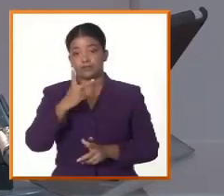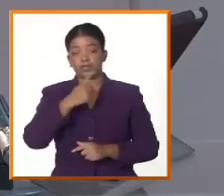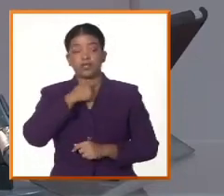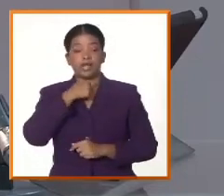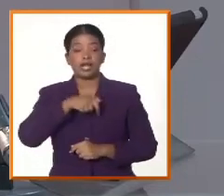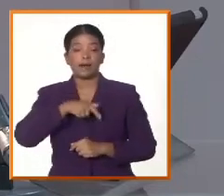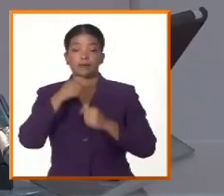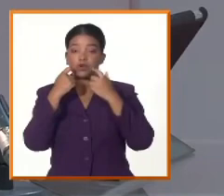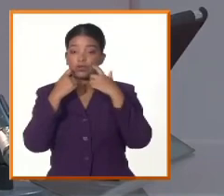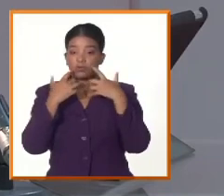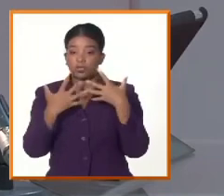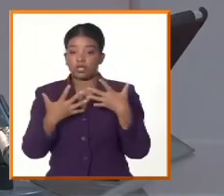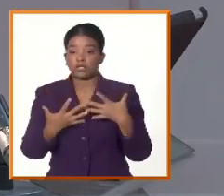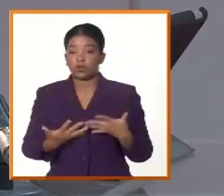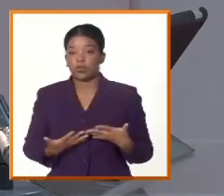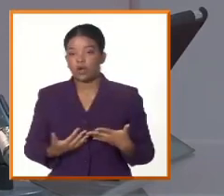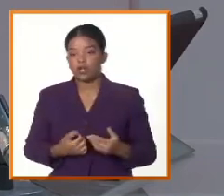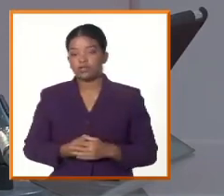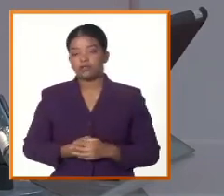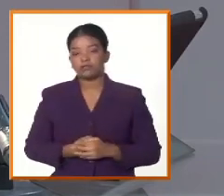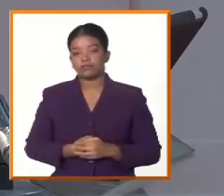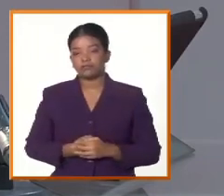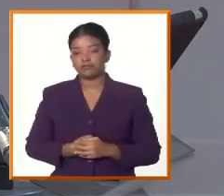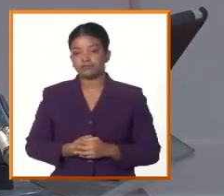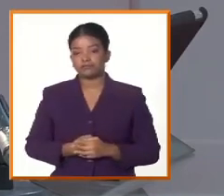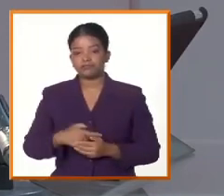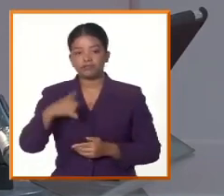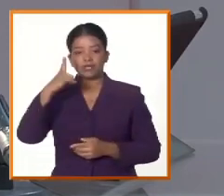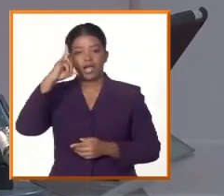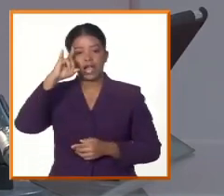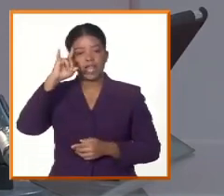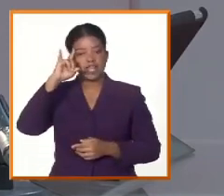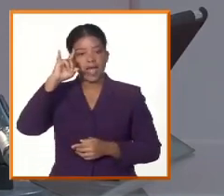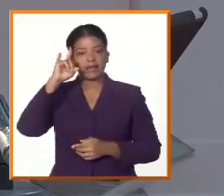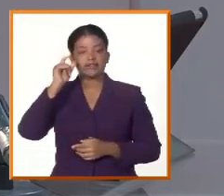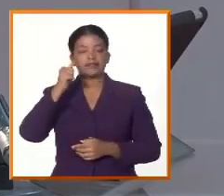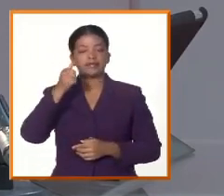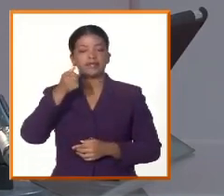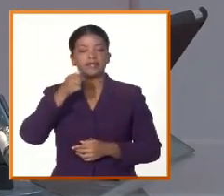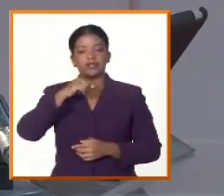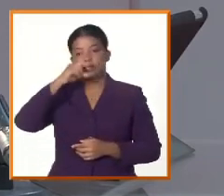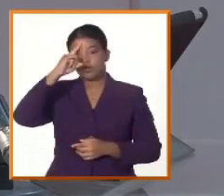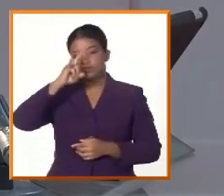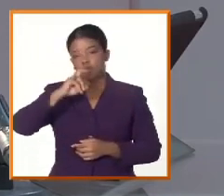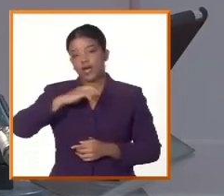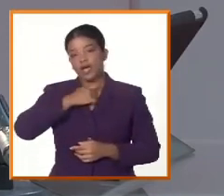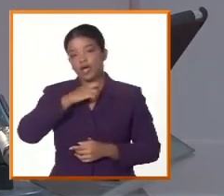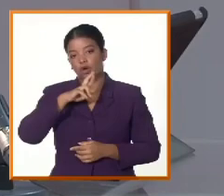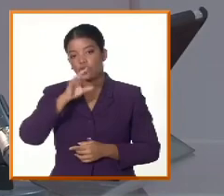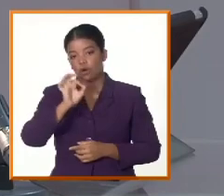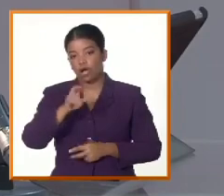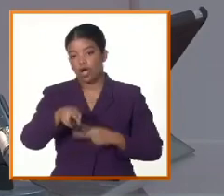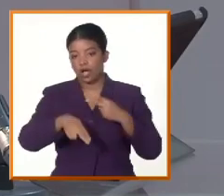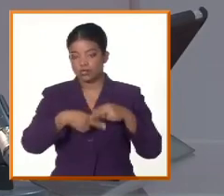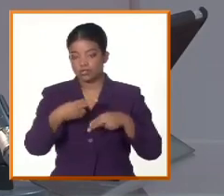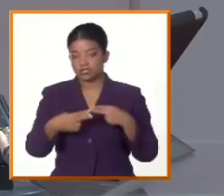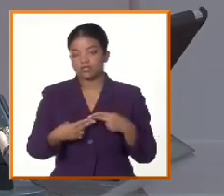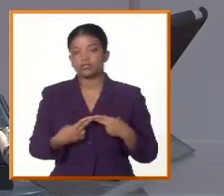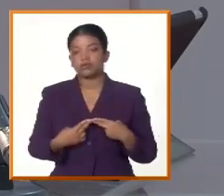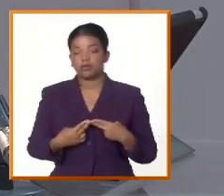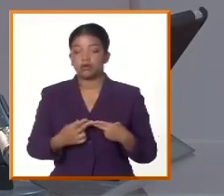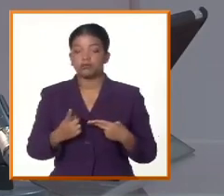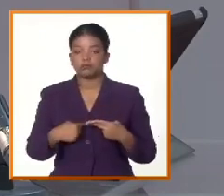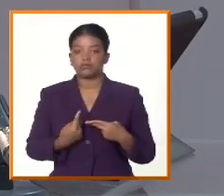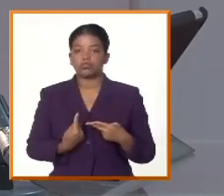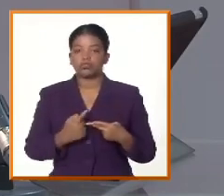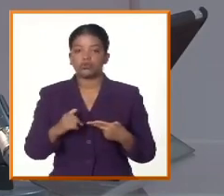importantes que fue el suero lácteo hay un trabajo desarrollado por la industria del desarrollo de productos y recuperación